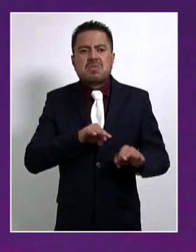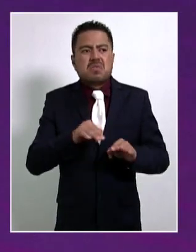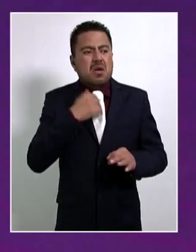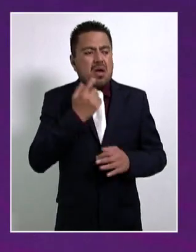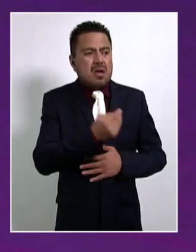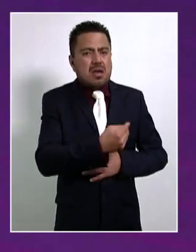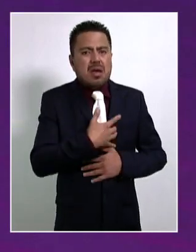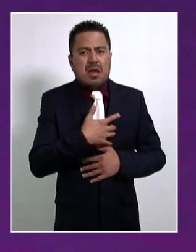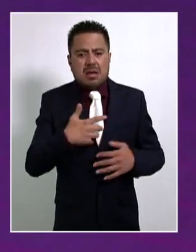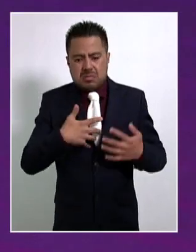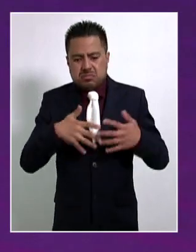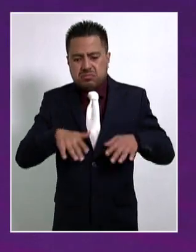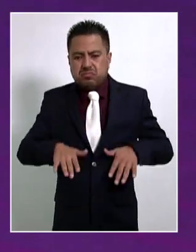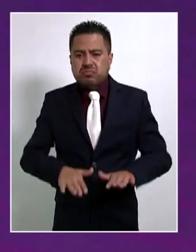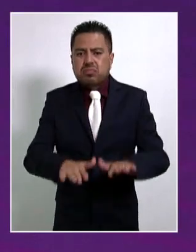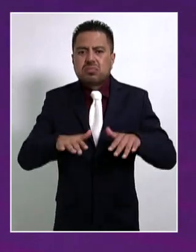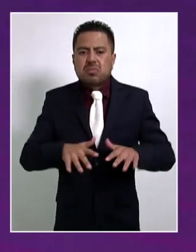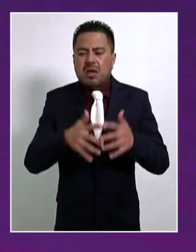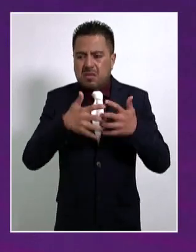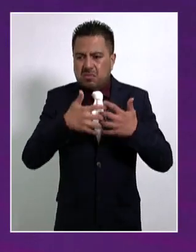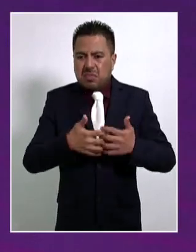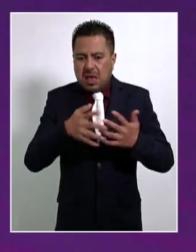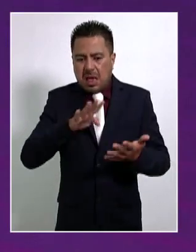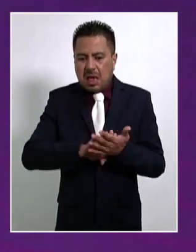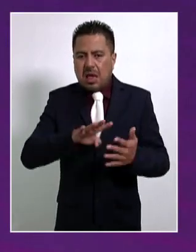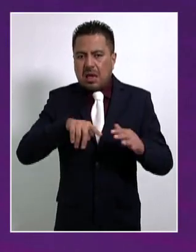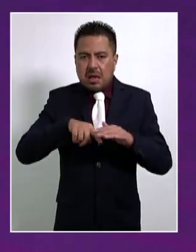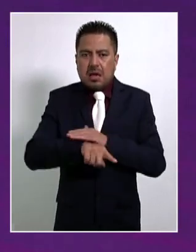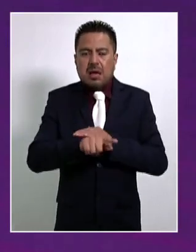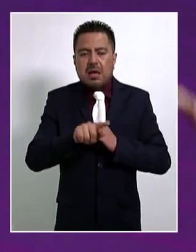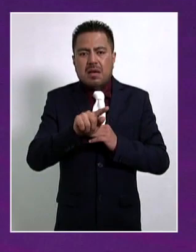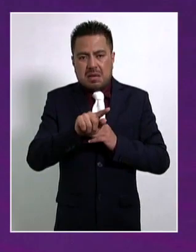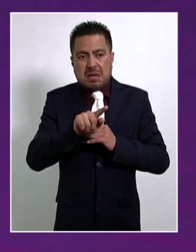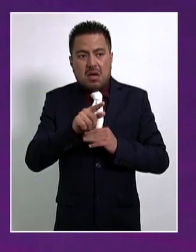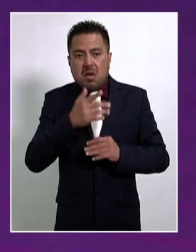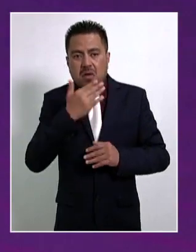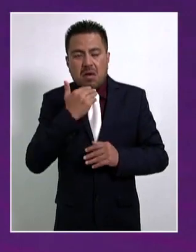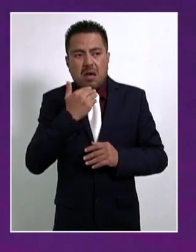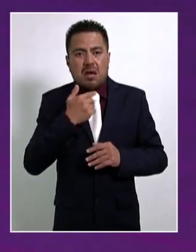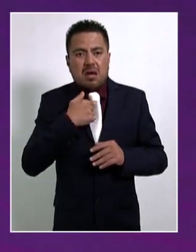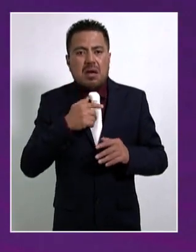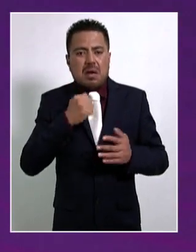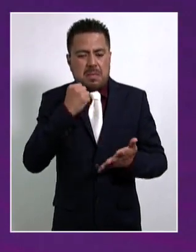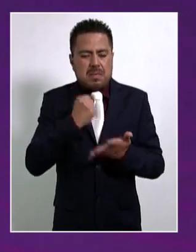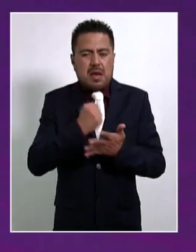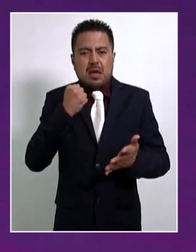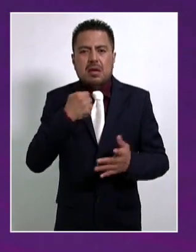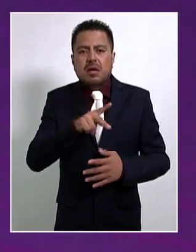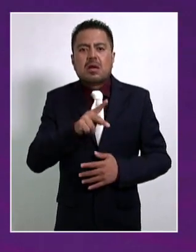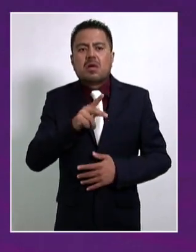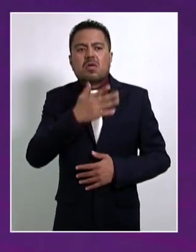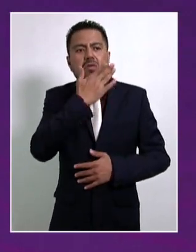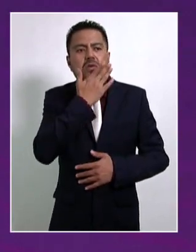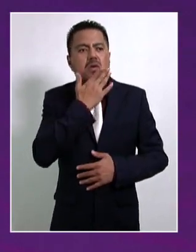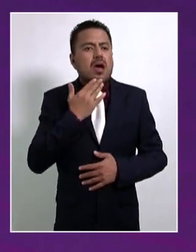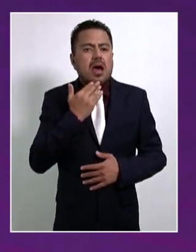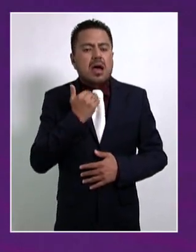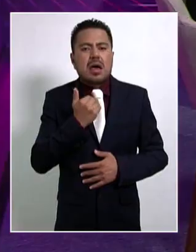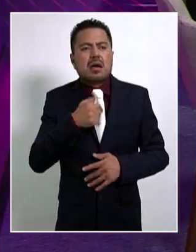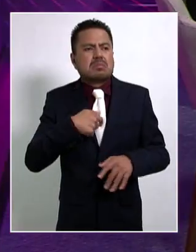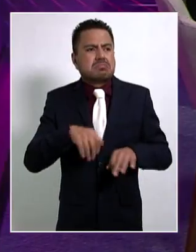trabajo en la maquila de adentro de Vicky Ford, bueno, de una marca, ¿no? O sea, tampoco me